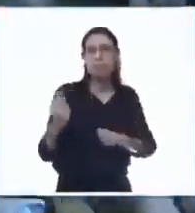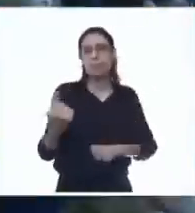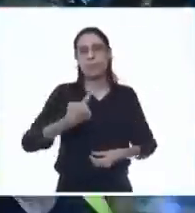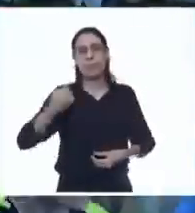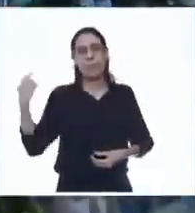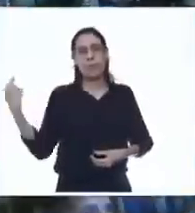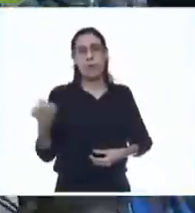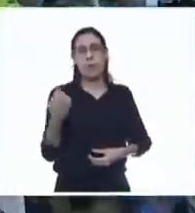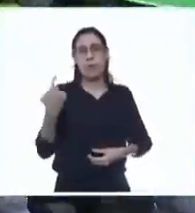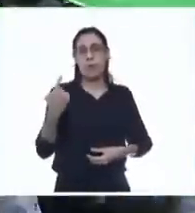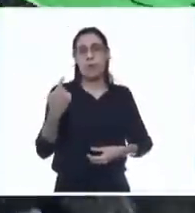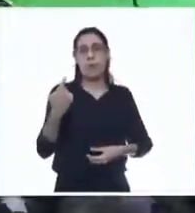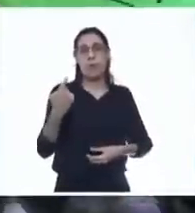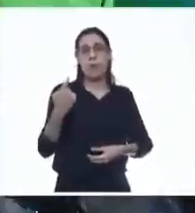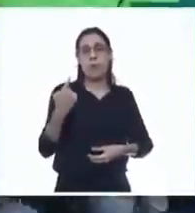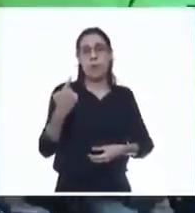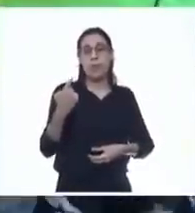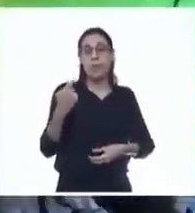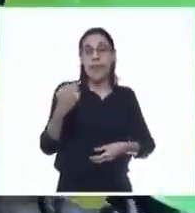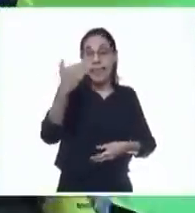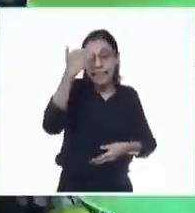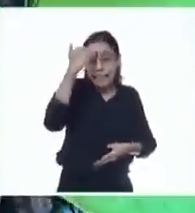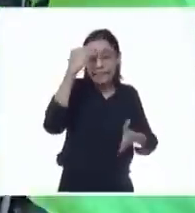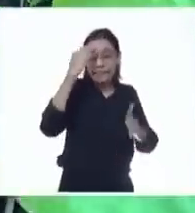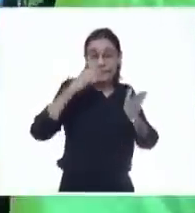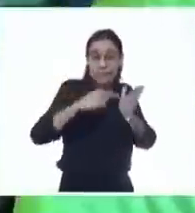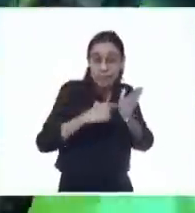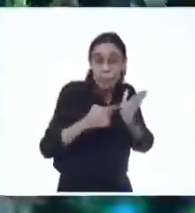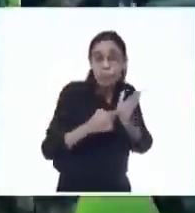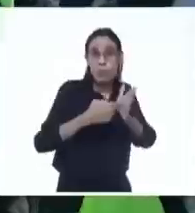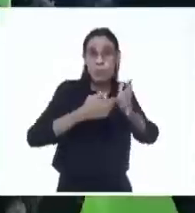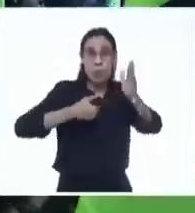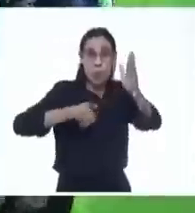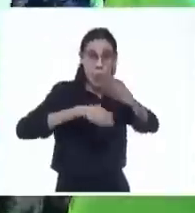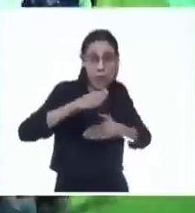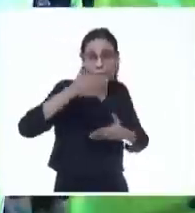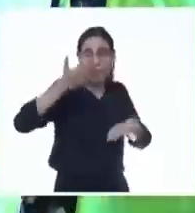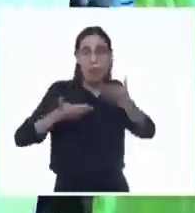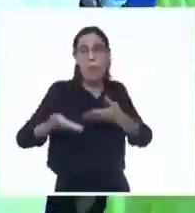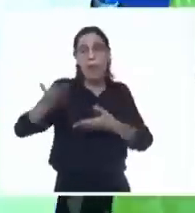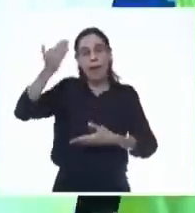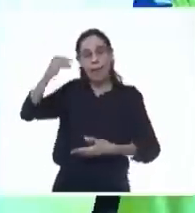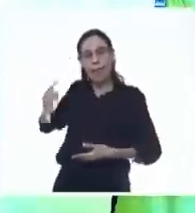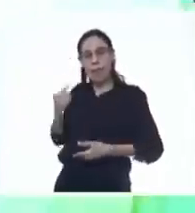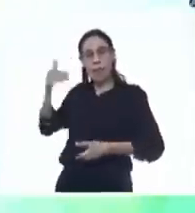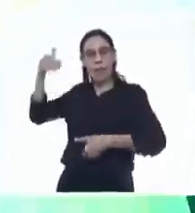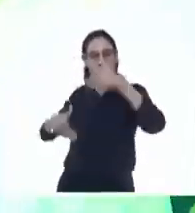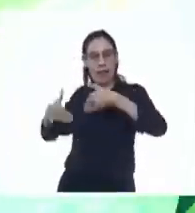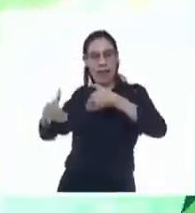casi 15 puntos desde la primaria a hoy.